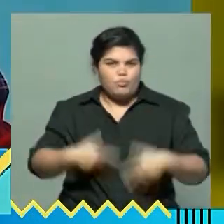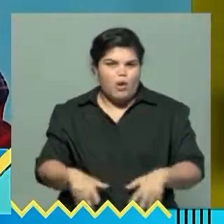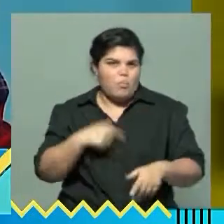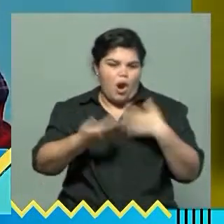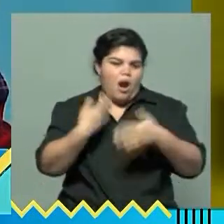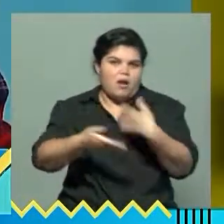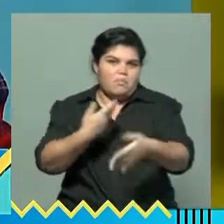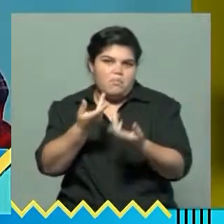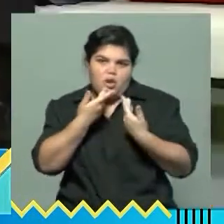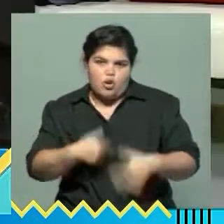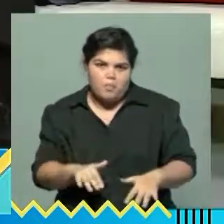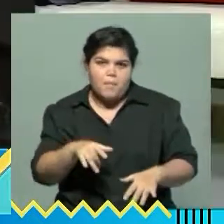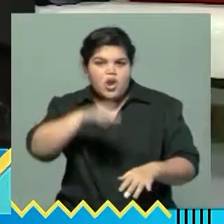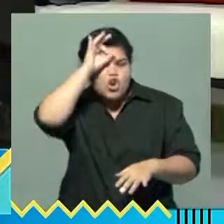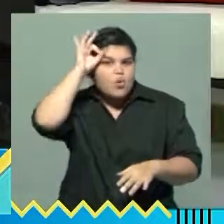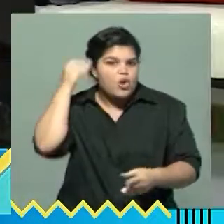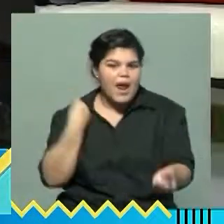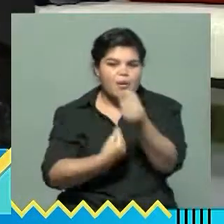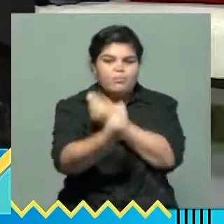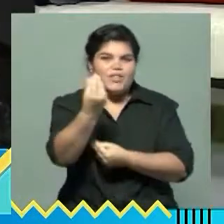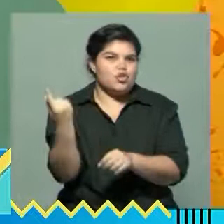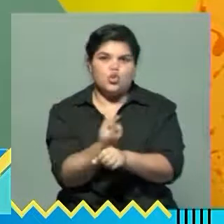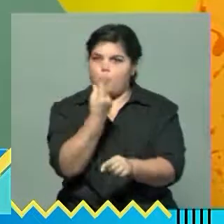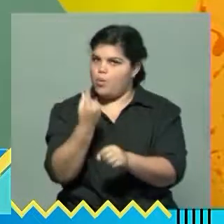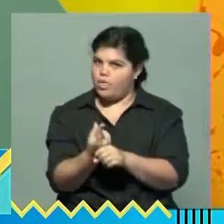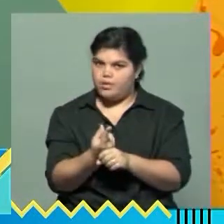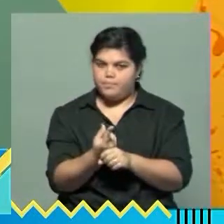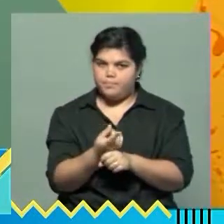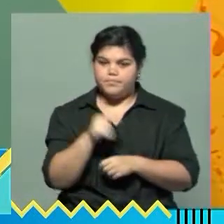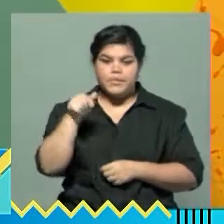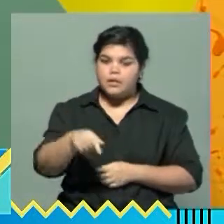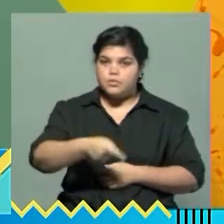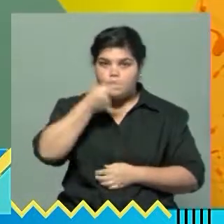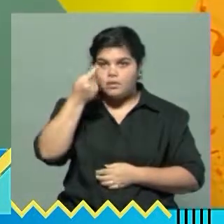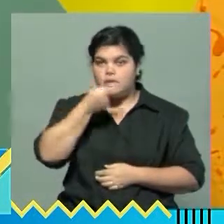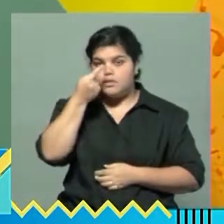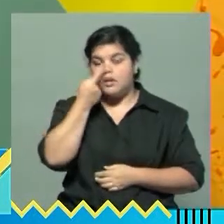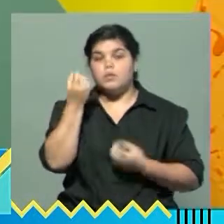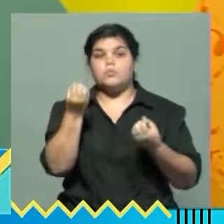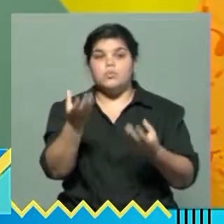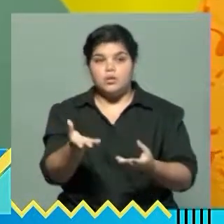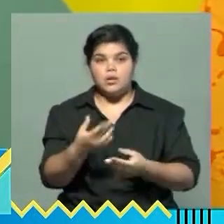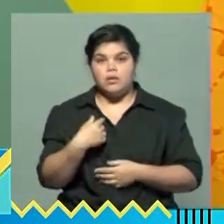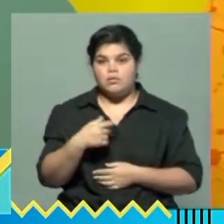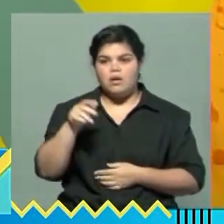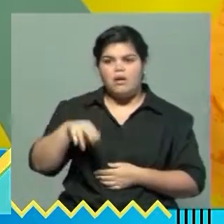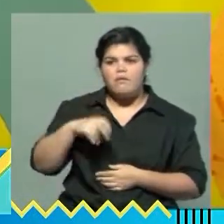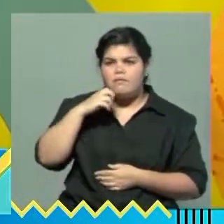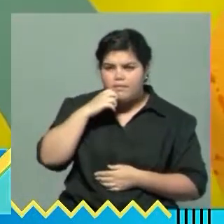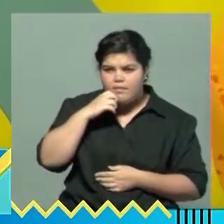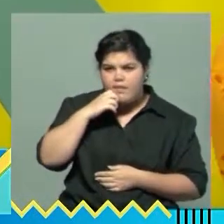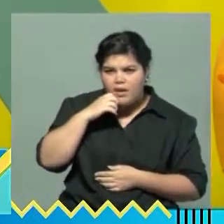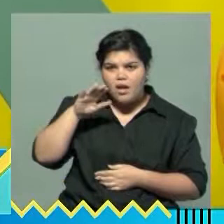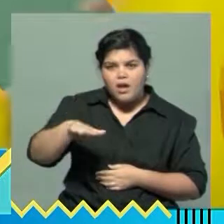pasa. Pero es interesante esto porque fíjate que llegamos a muy viejitos con un